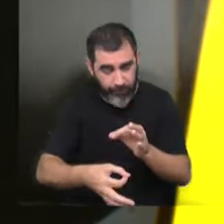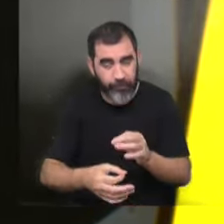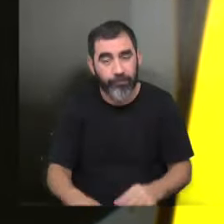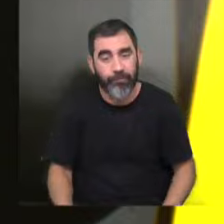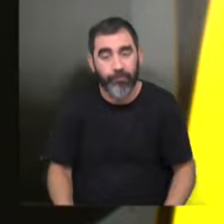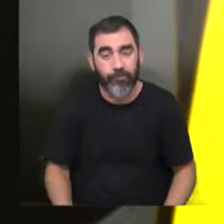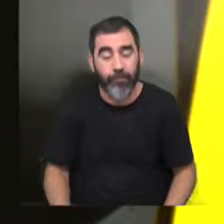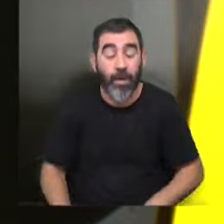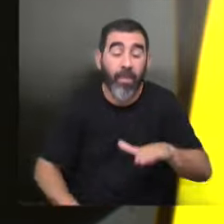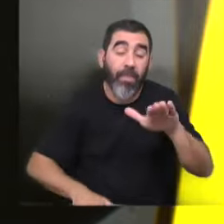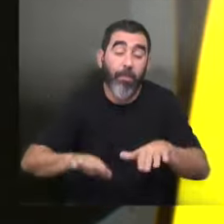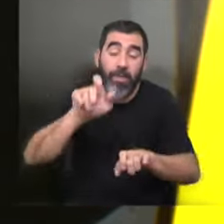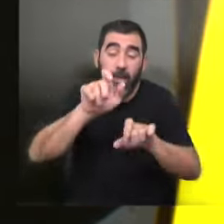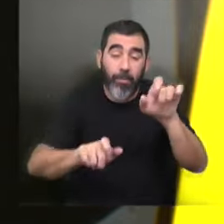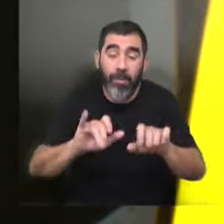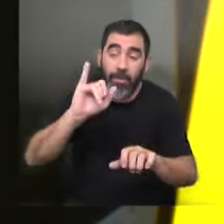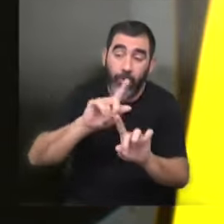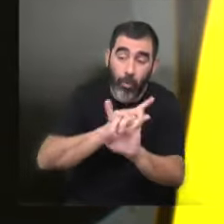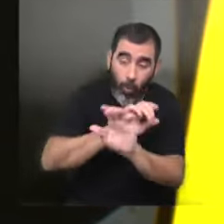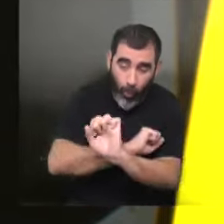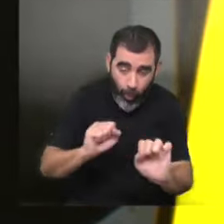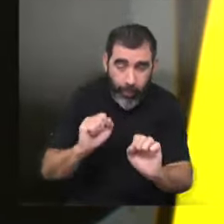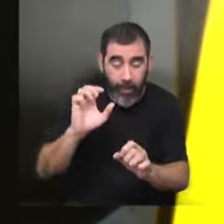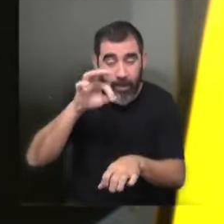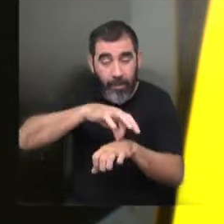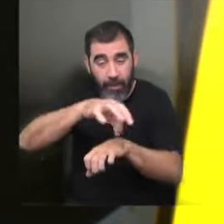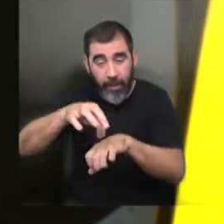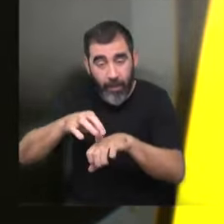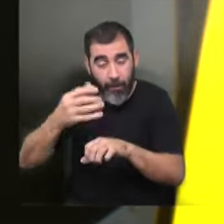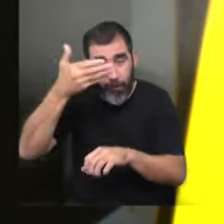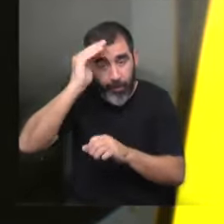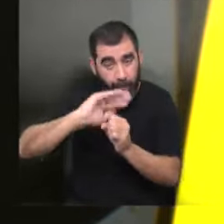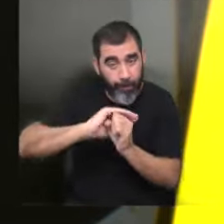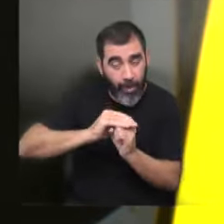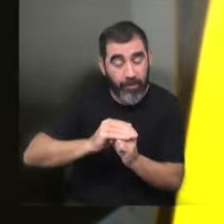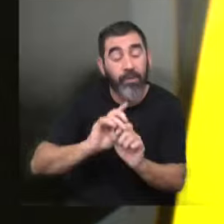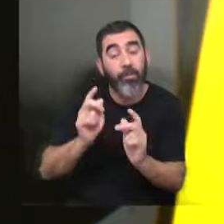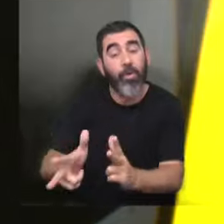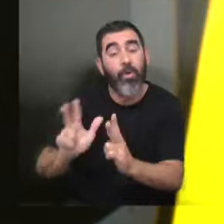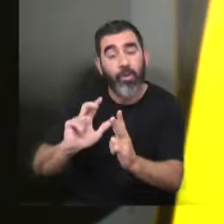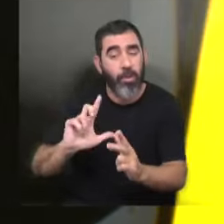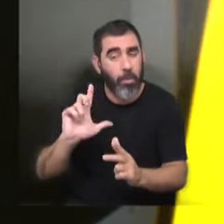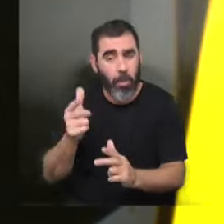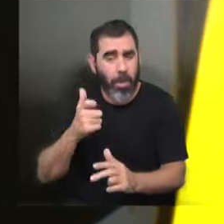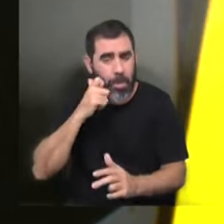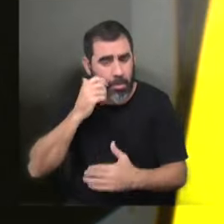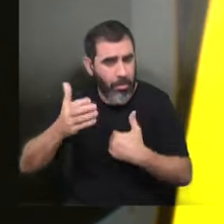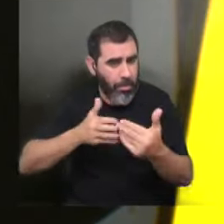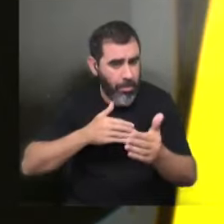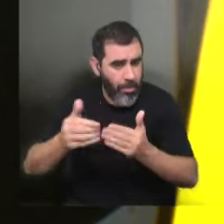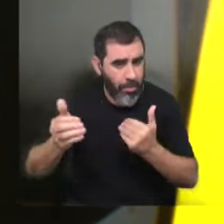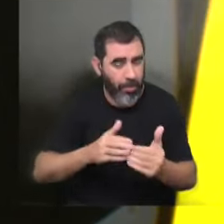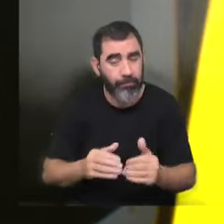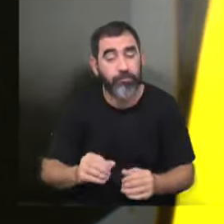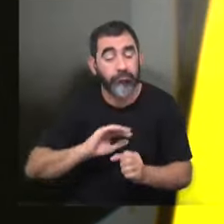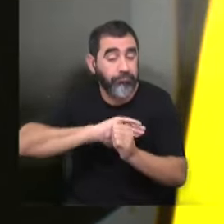que según el paciente está apto o no para hacerse el implante capilar, también nos decía que no hay restricción de edad, porque digo, la